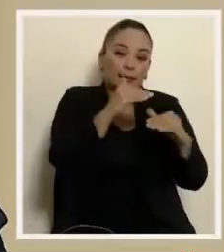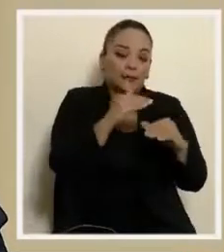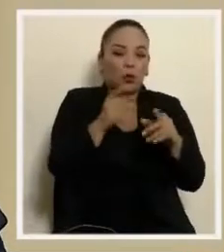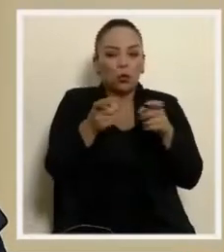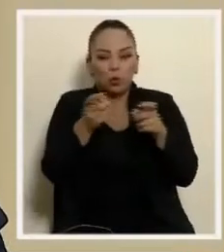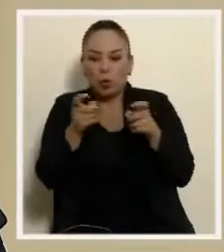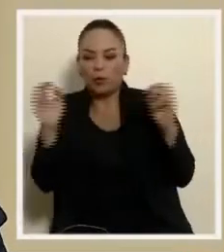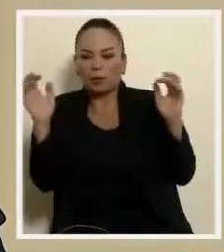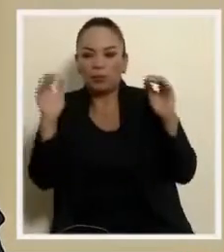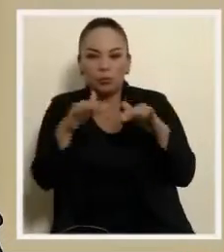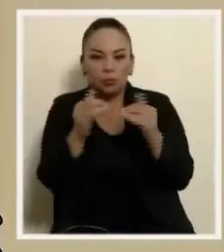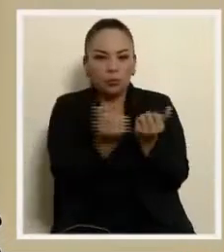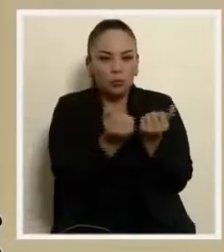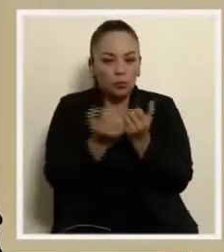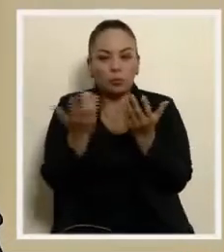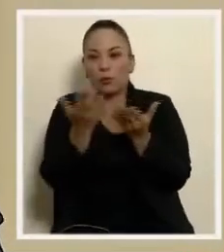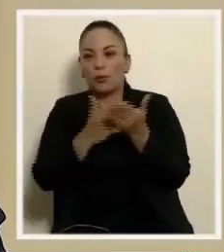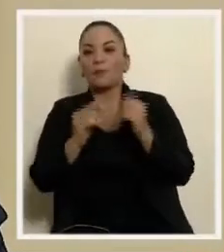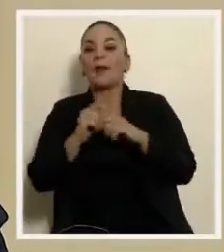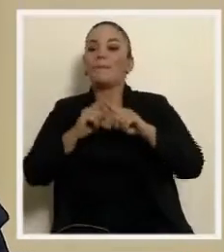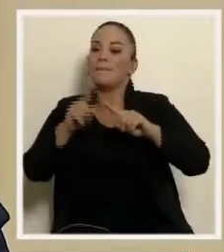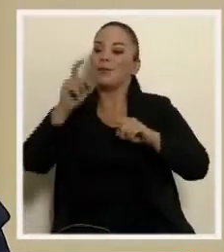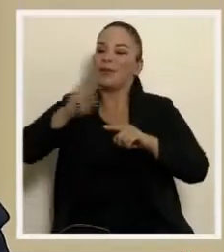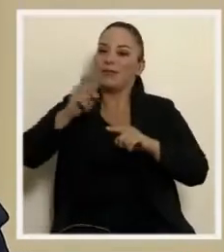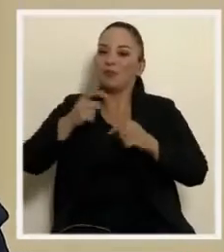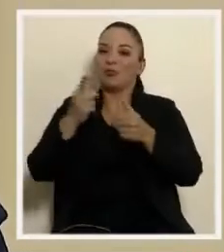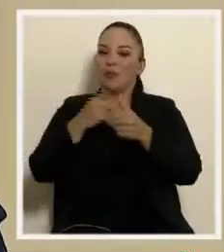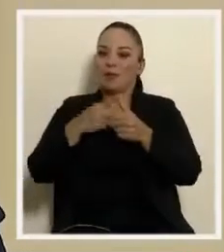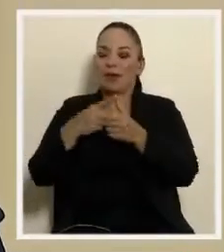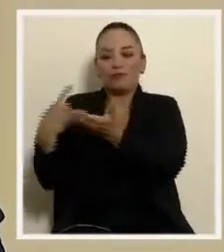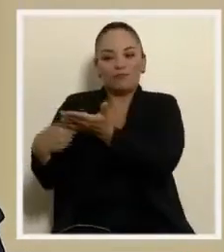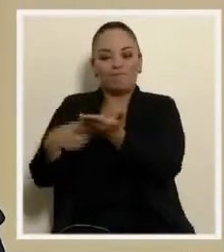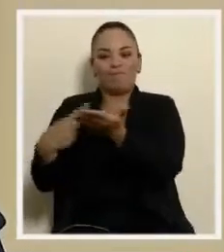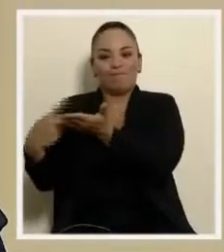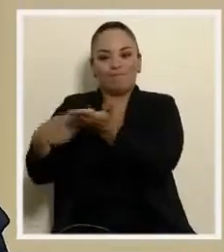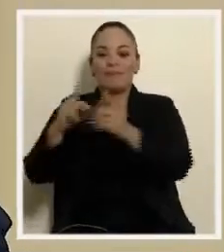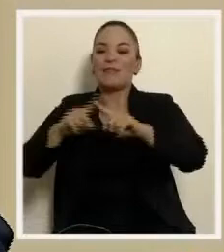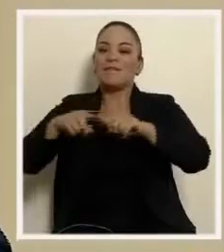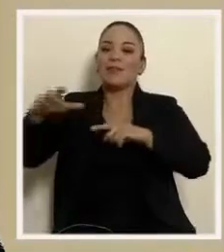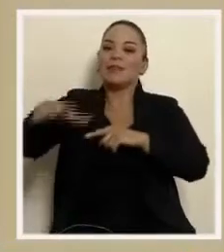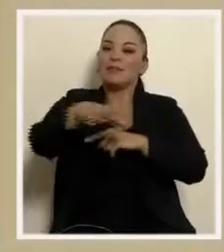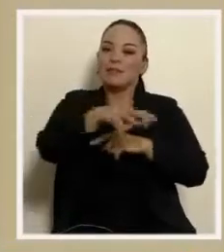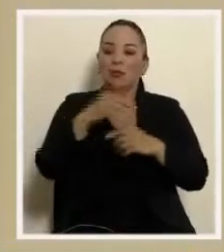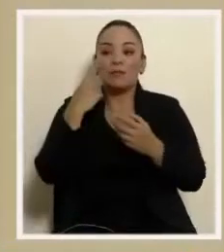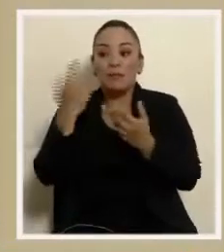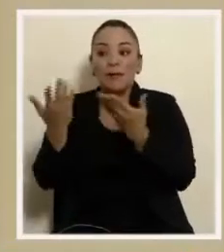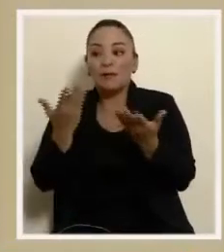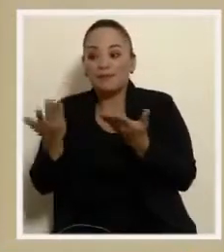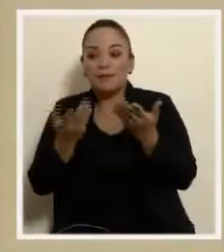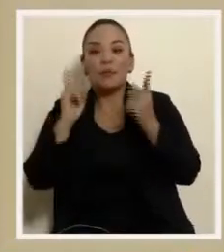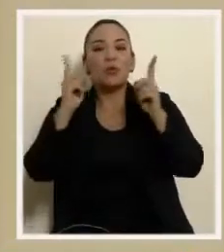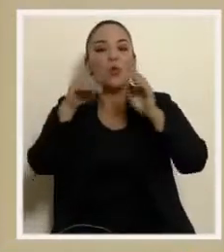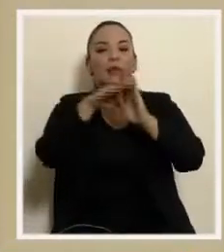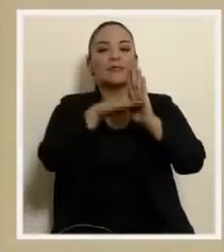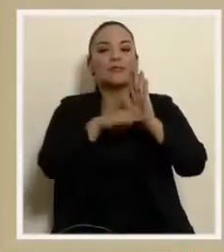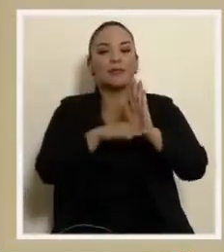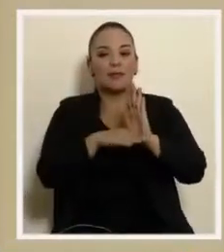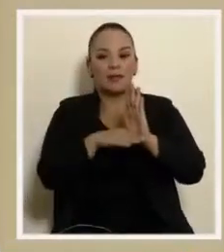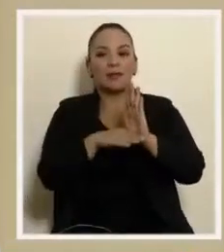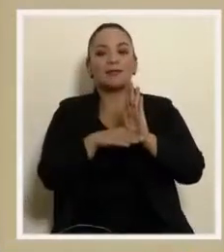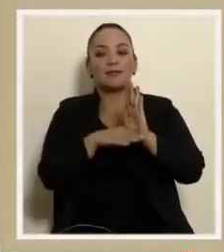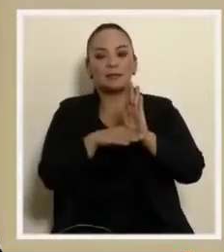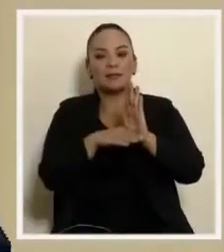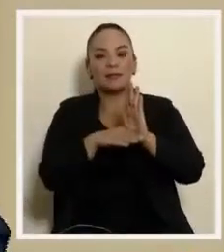embargo queremos conversarlo con los sectores primeramente para poder identificar cuáles son las medidas